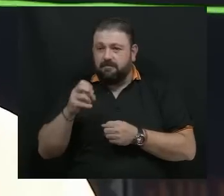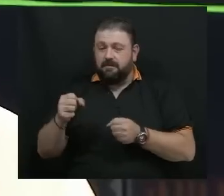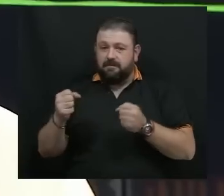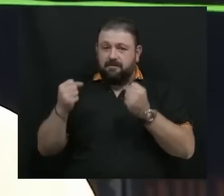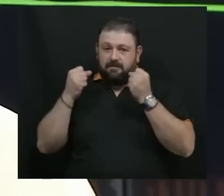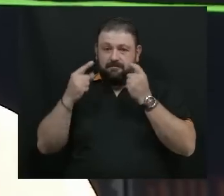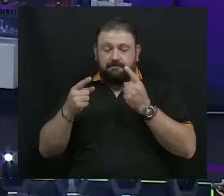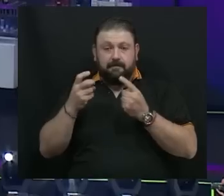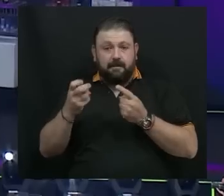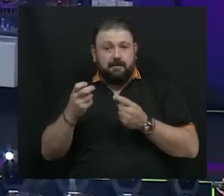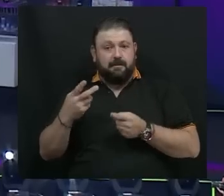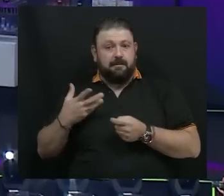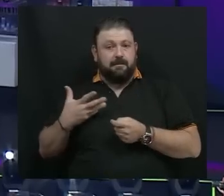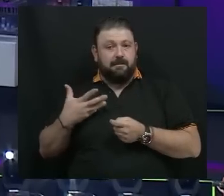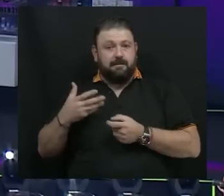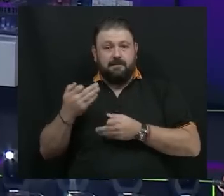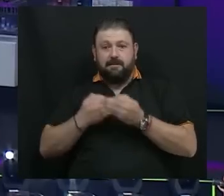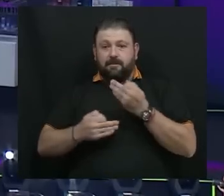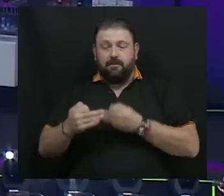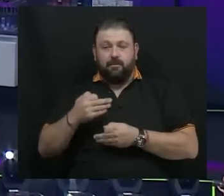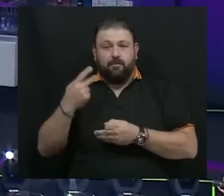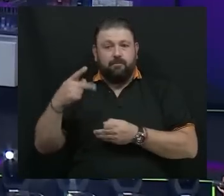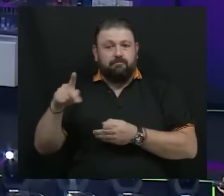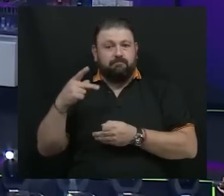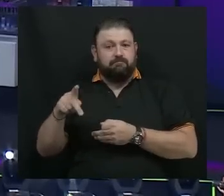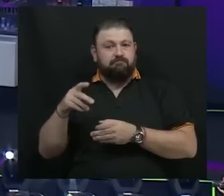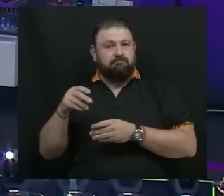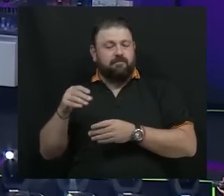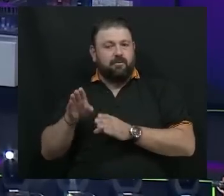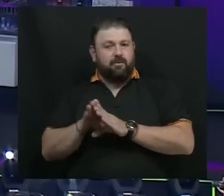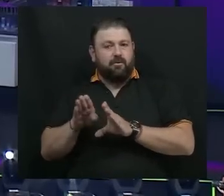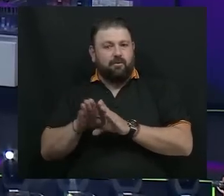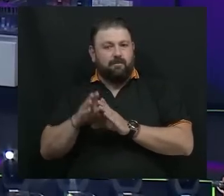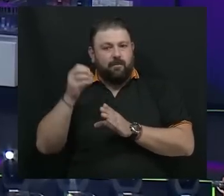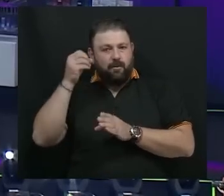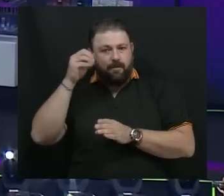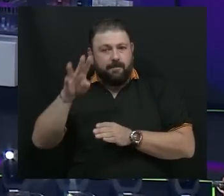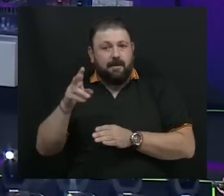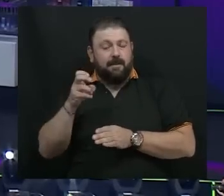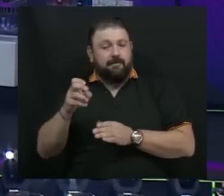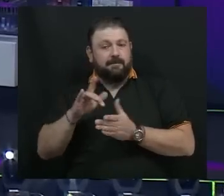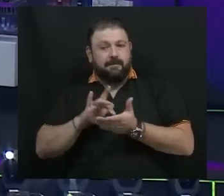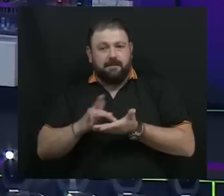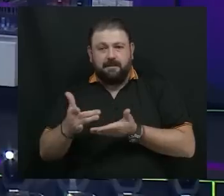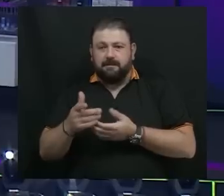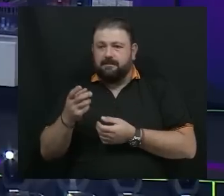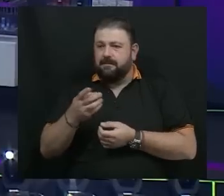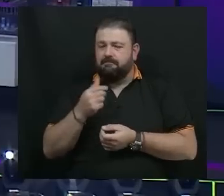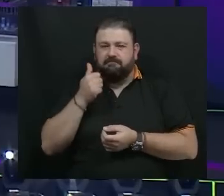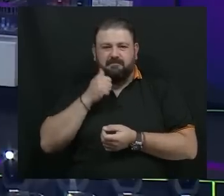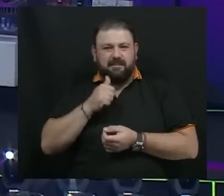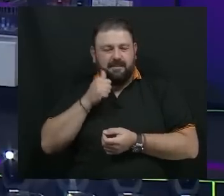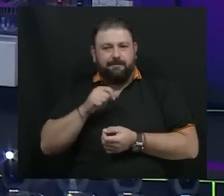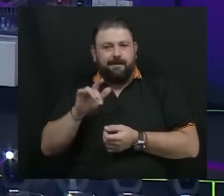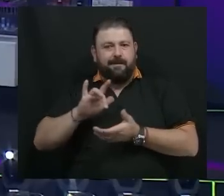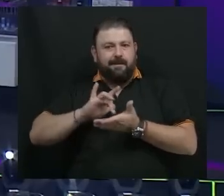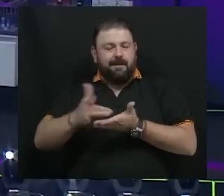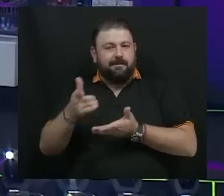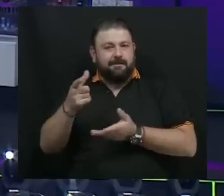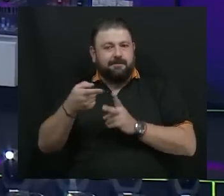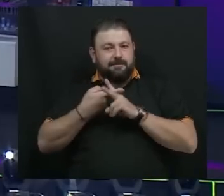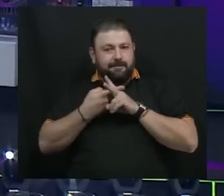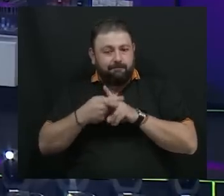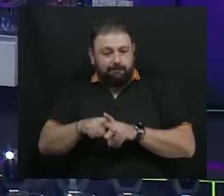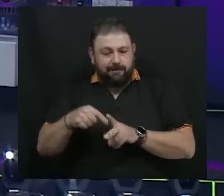código de OmniLife que te permite tener un negocio global, te permite tener clientes en otros países y cobrar en